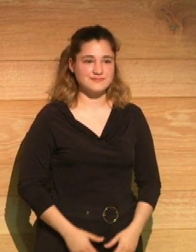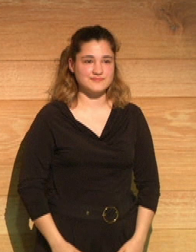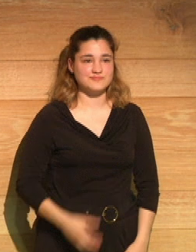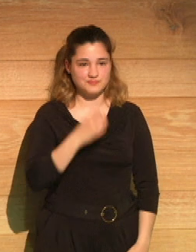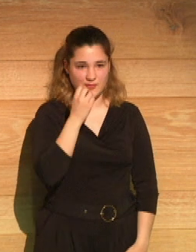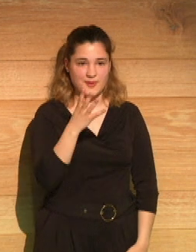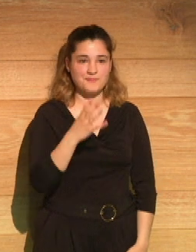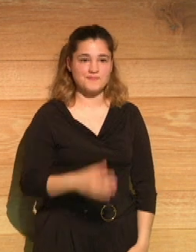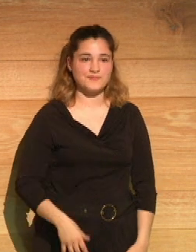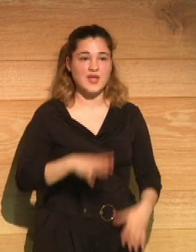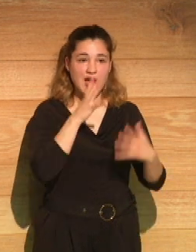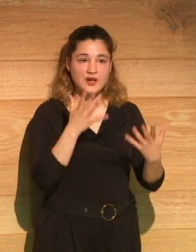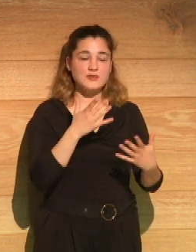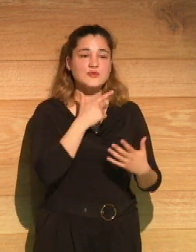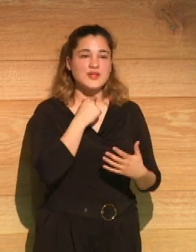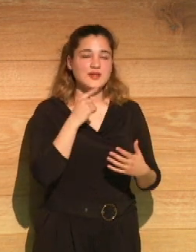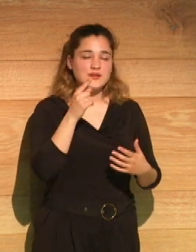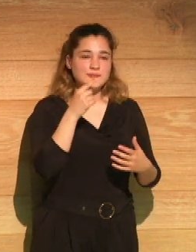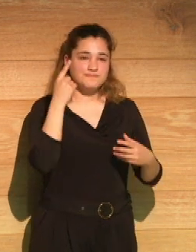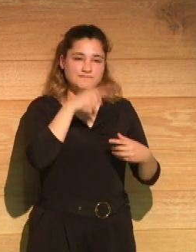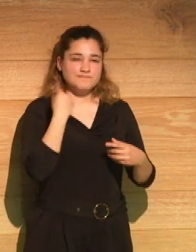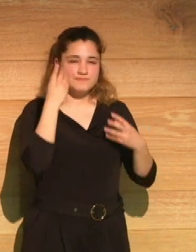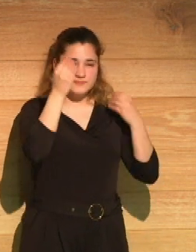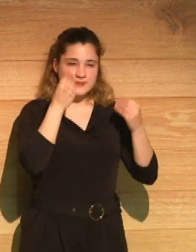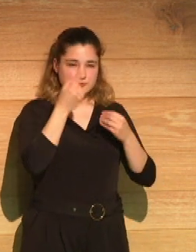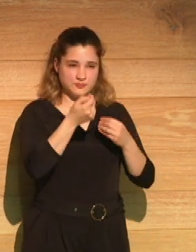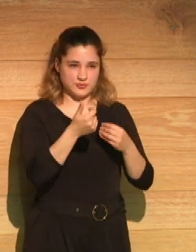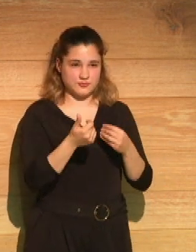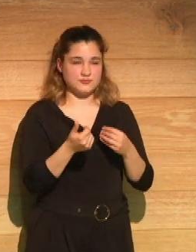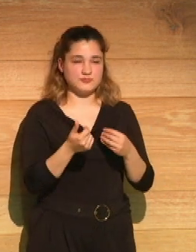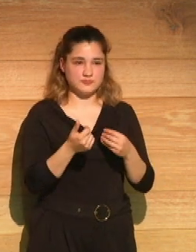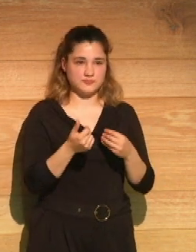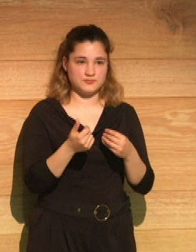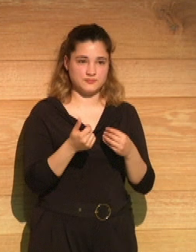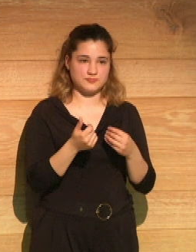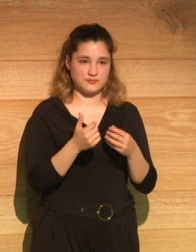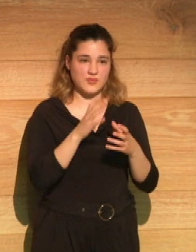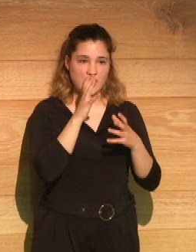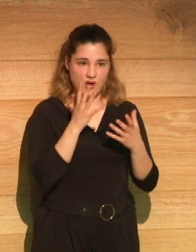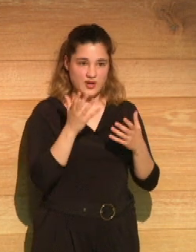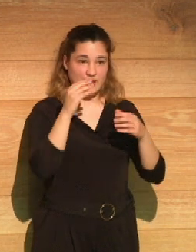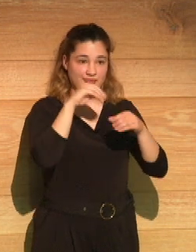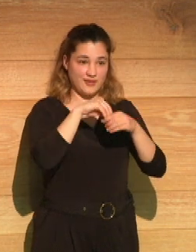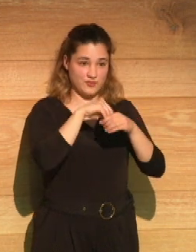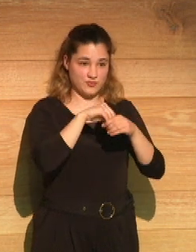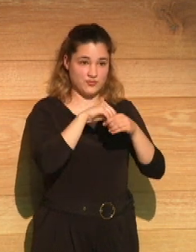Muy bien. Ahora quisiera que pensemos un poquito en los componentes que son necesarios para